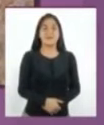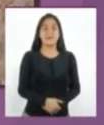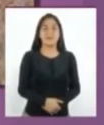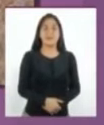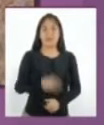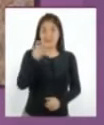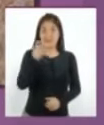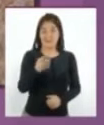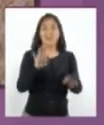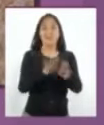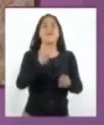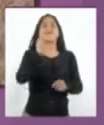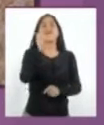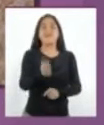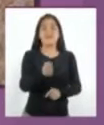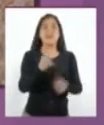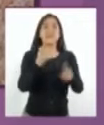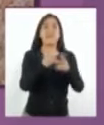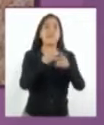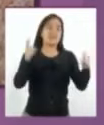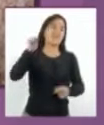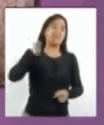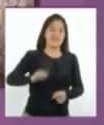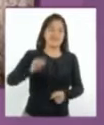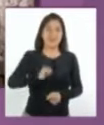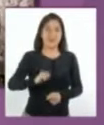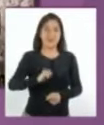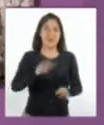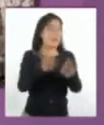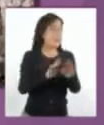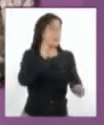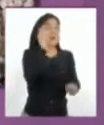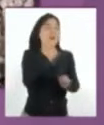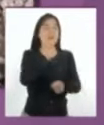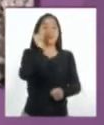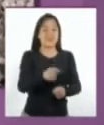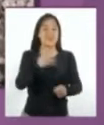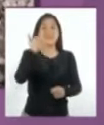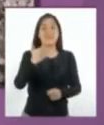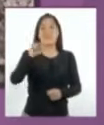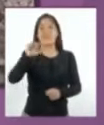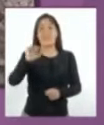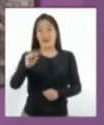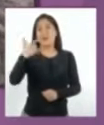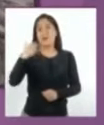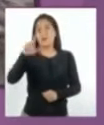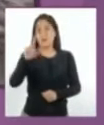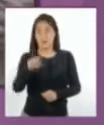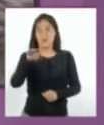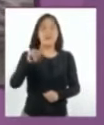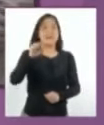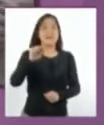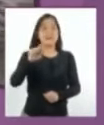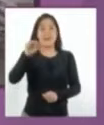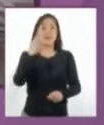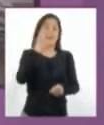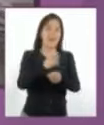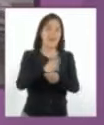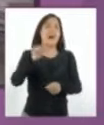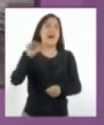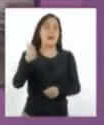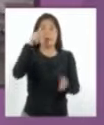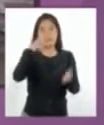Ante lo que significa para la historia de la humanidad, los hallazgos en las cuevas de Yagul y Mitla, el 1 de agosto de